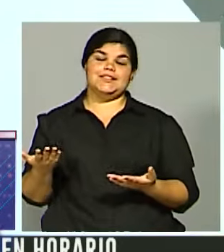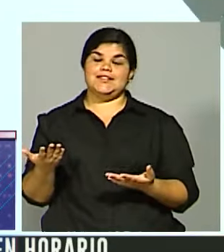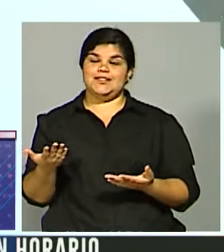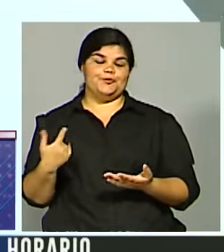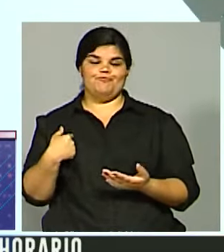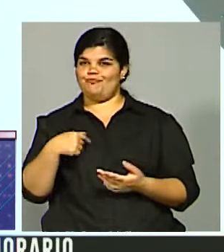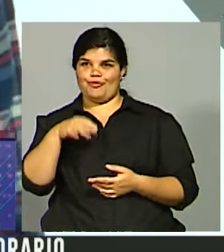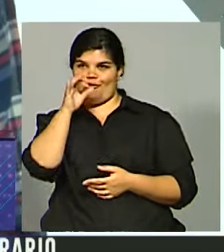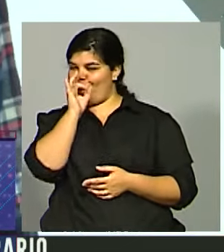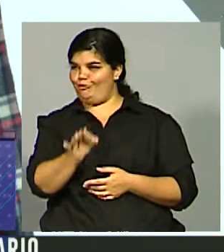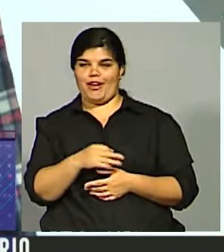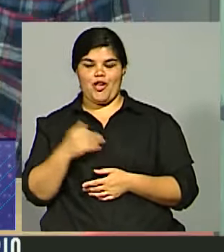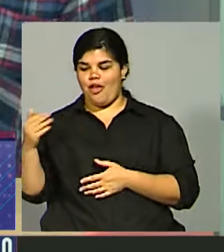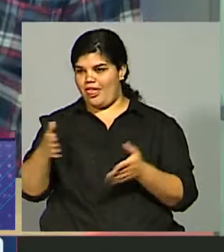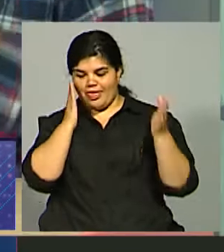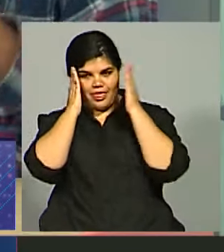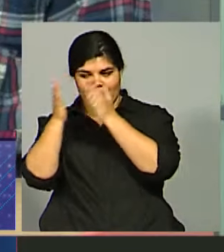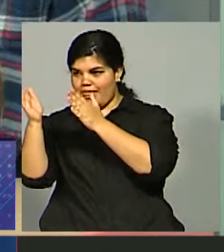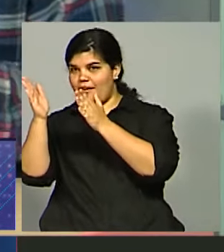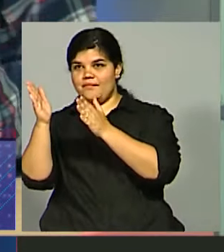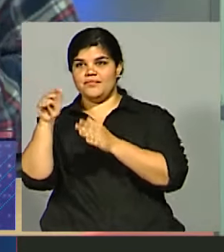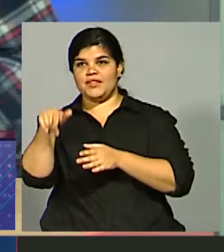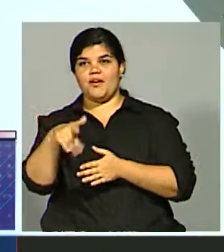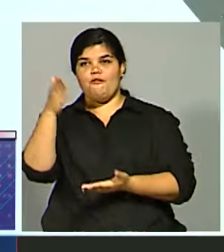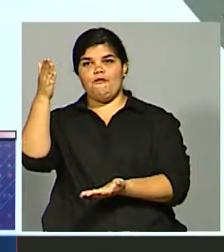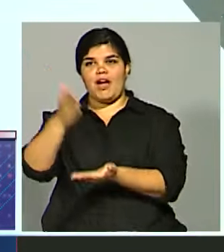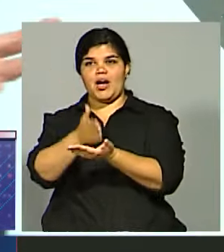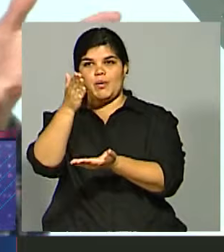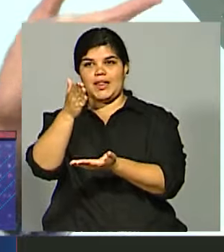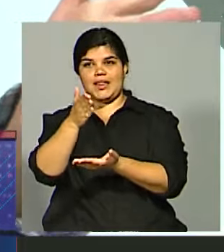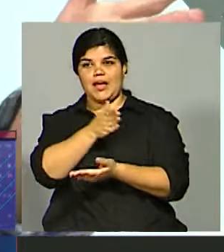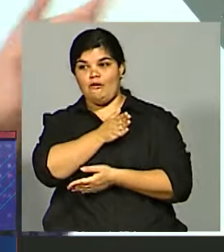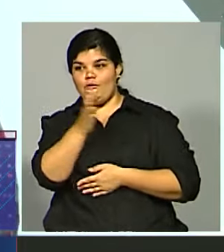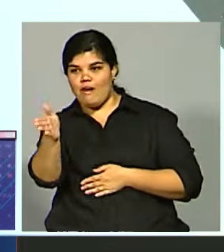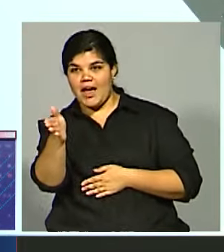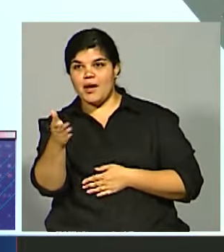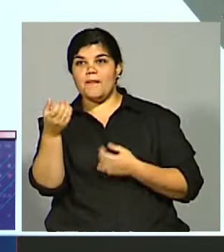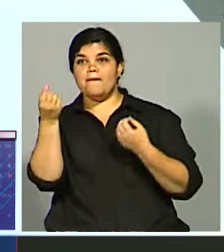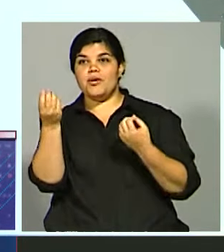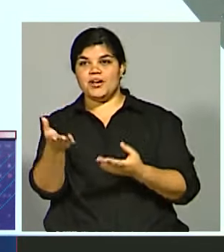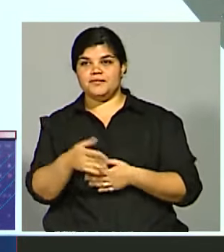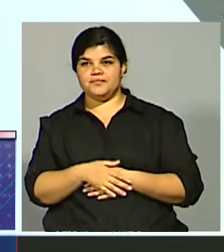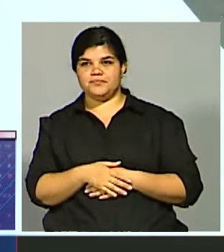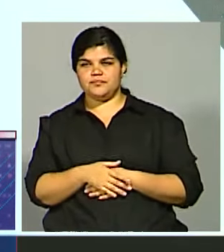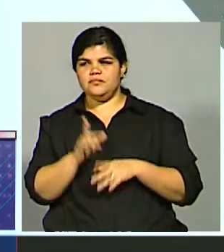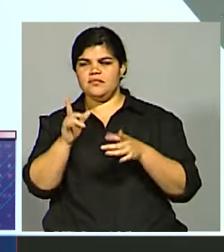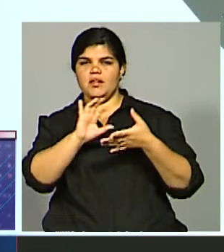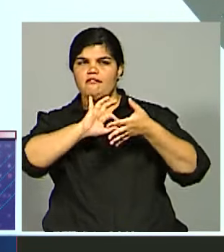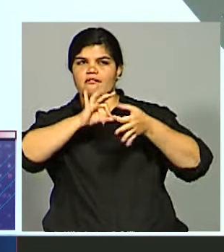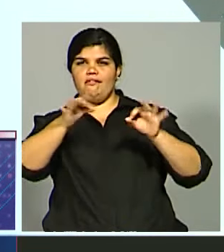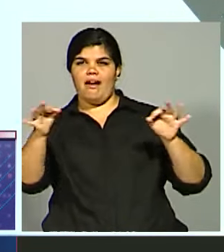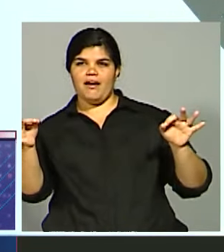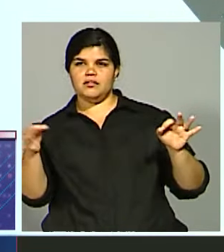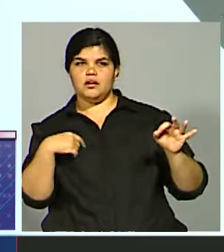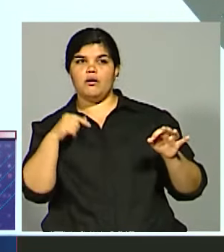No lo pensé, fui sin pensarlo. Fui a la facultad sin pensarlo. O sea, fui por esas cosas de, ¿viste? Esas frases que se dicen.